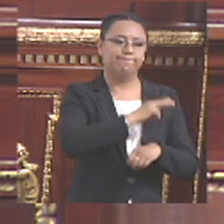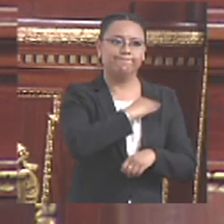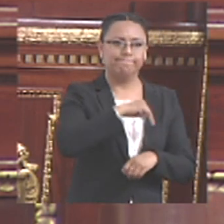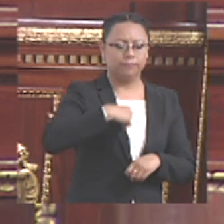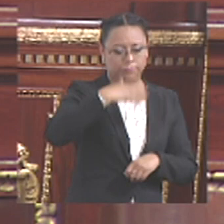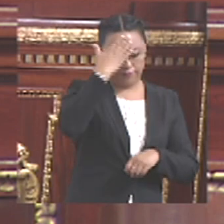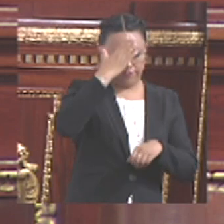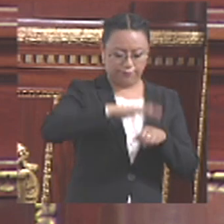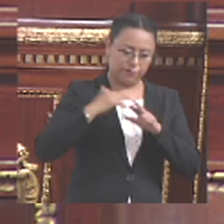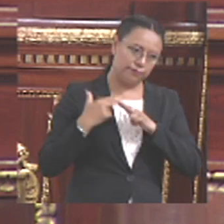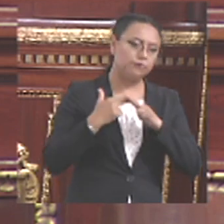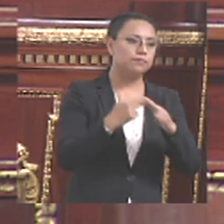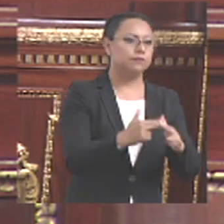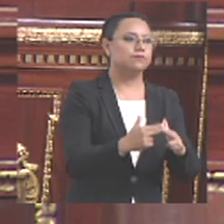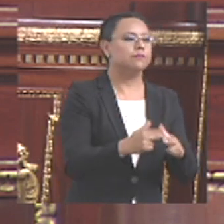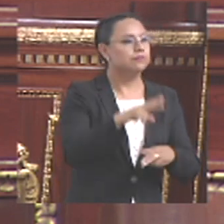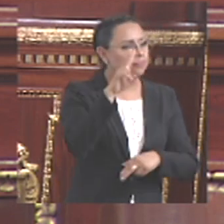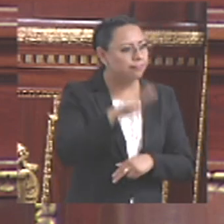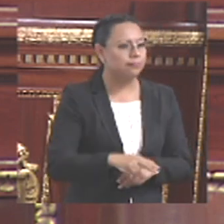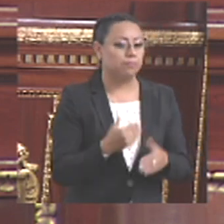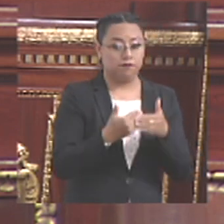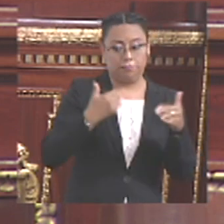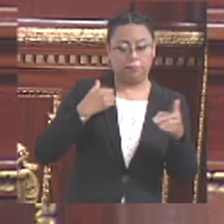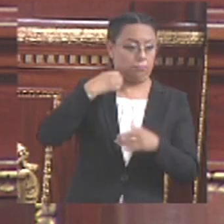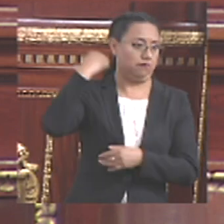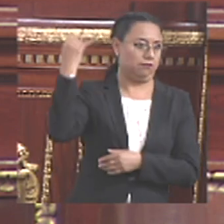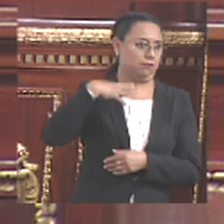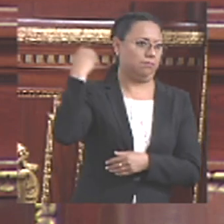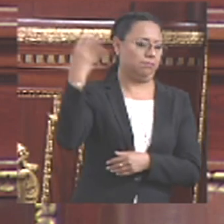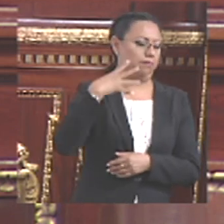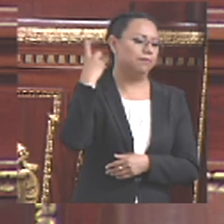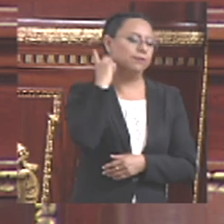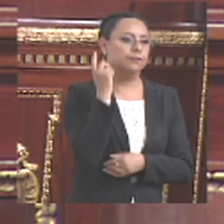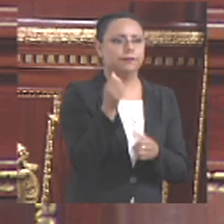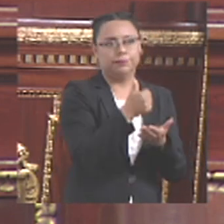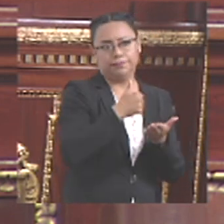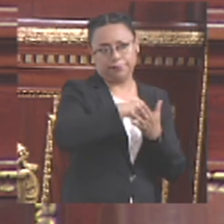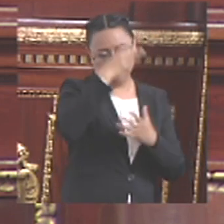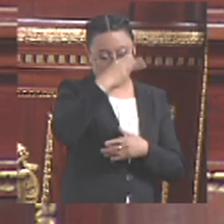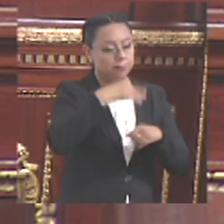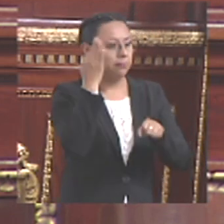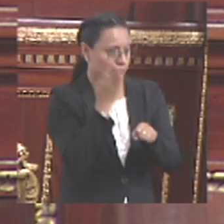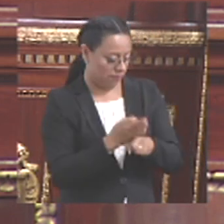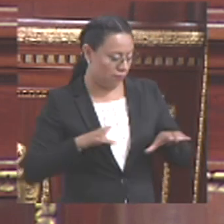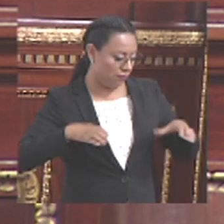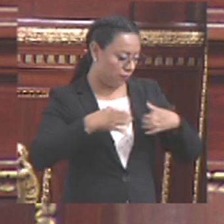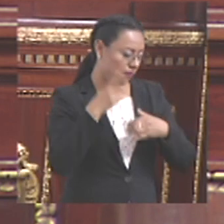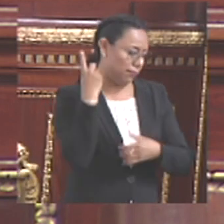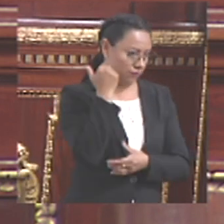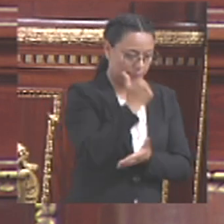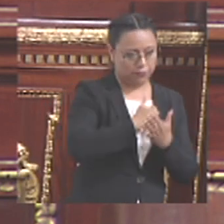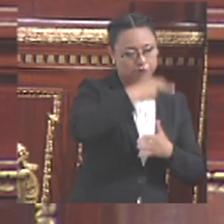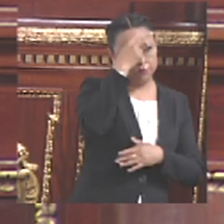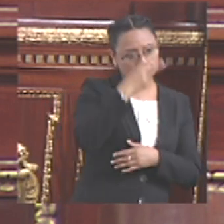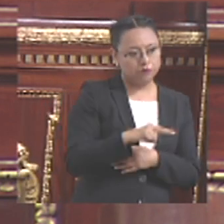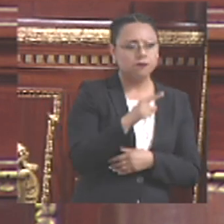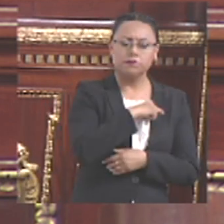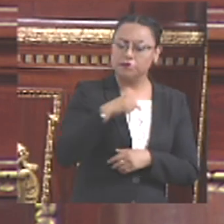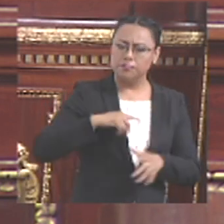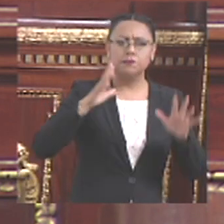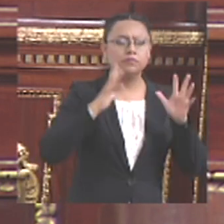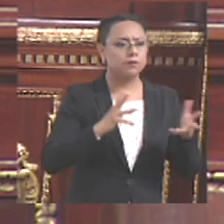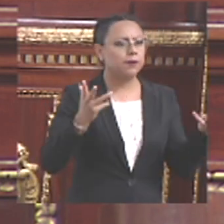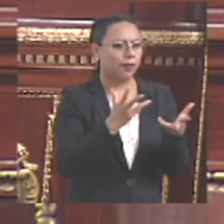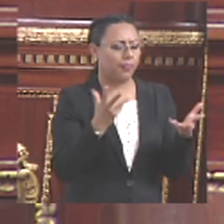que la Asamblea, el Congreso ha hecho lo necesario. Estamos trabajando ahorita en una etapa con mis compañeras y compañeros de